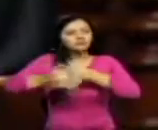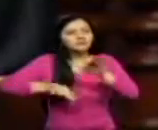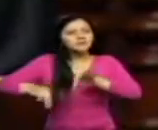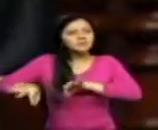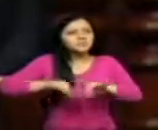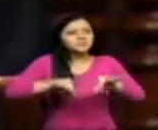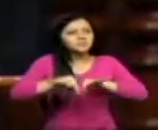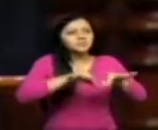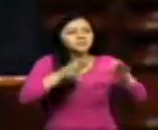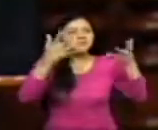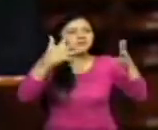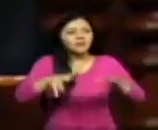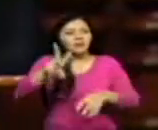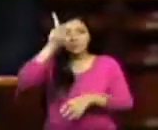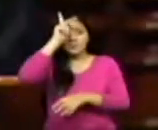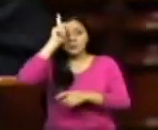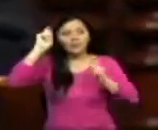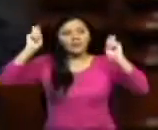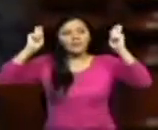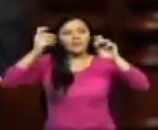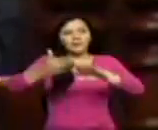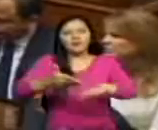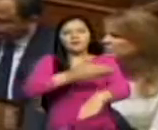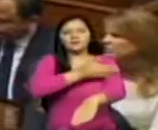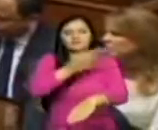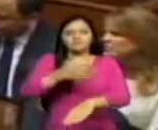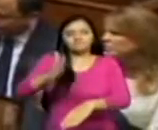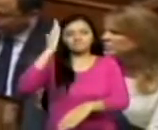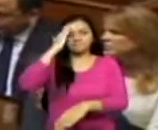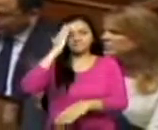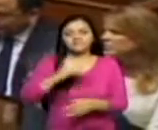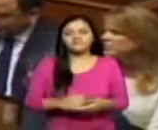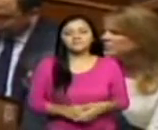al país a lo largo de la campaña.